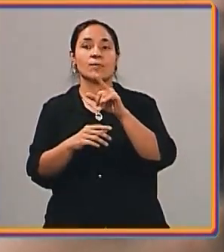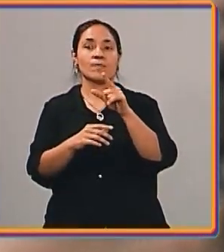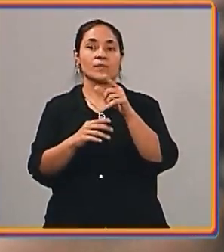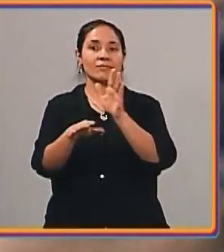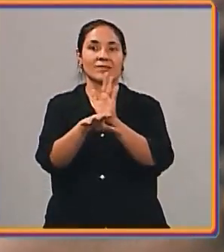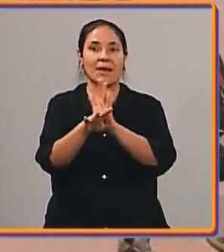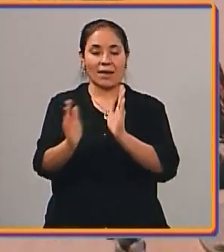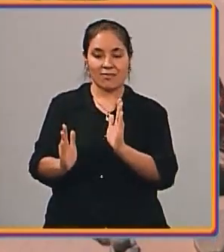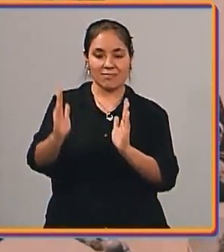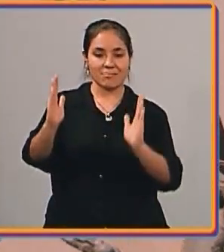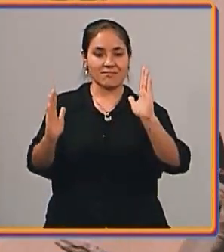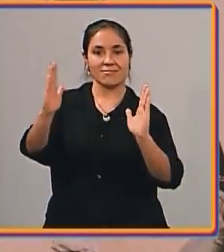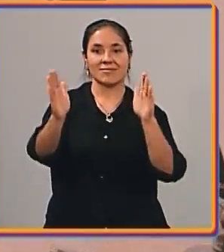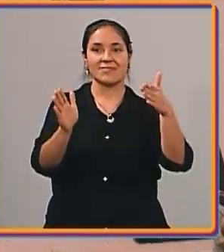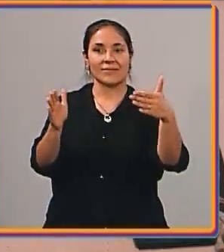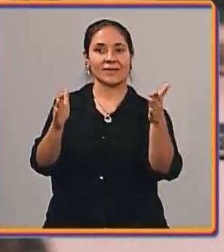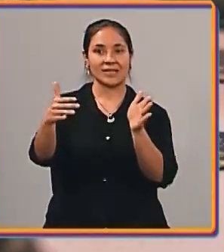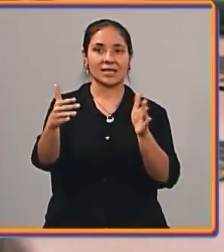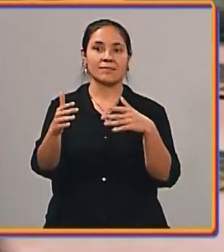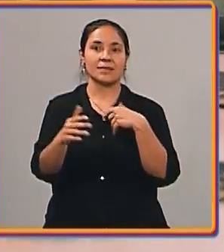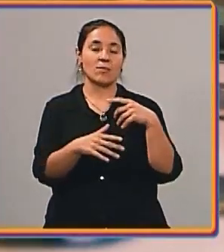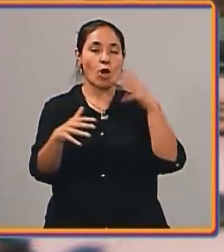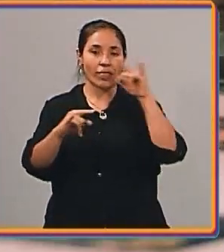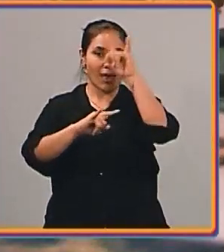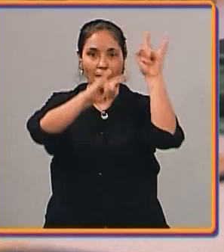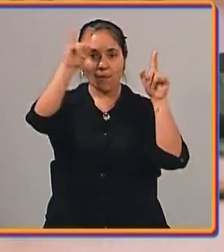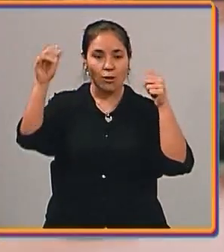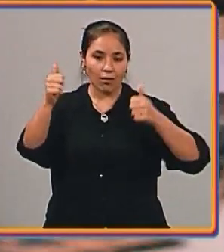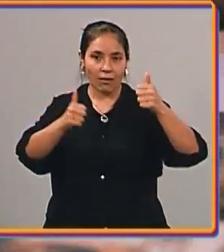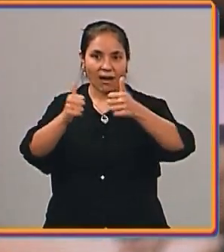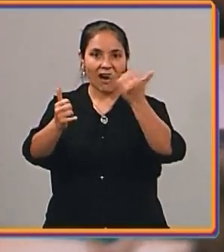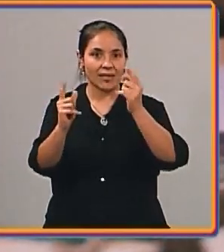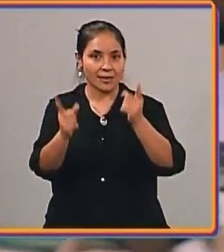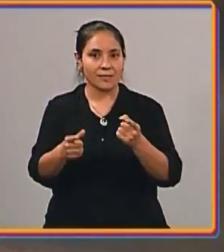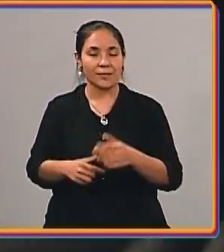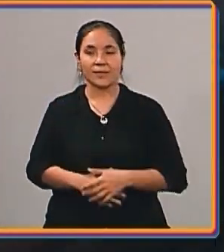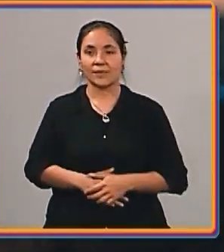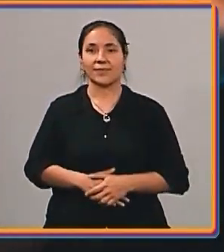las instalaciones de la base militar, mientras todos los demonios nos atacan.